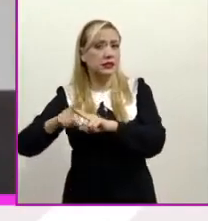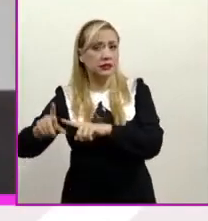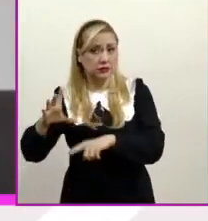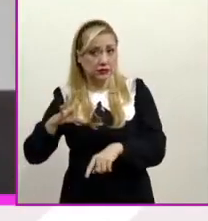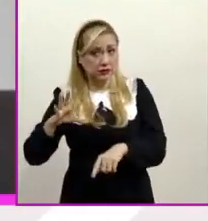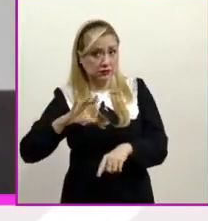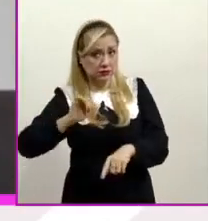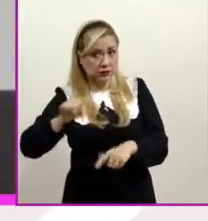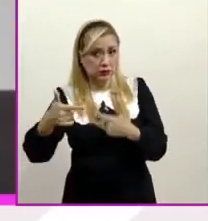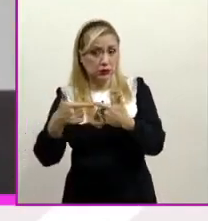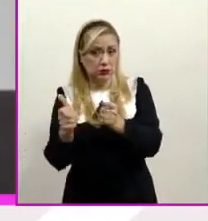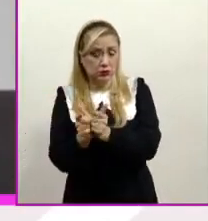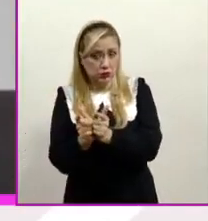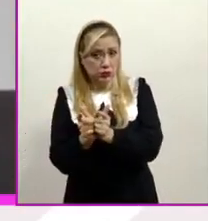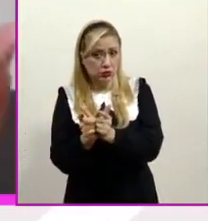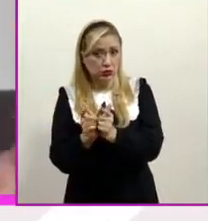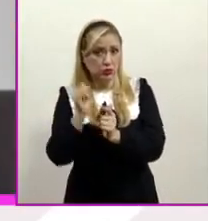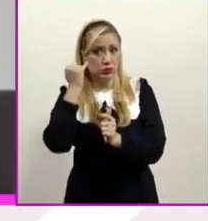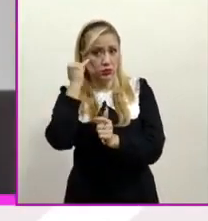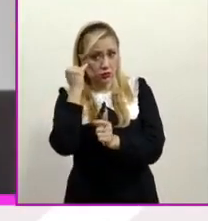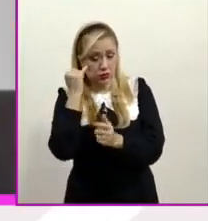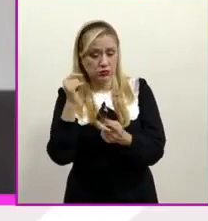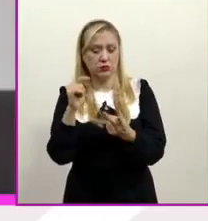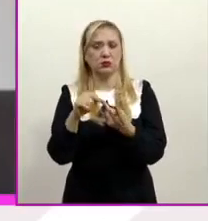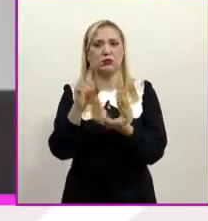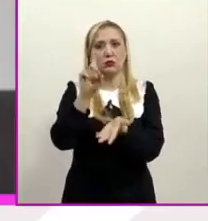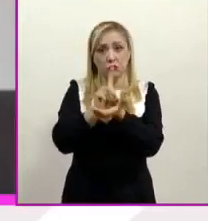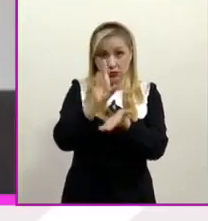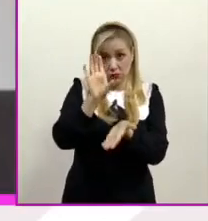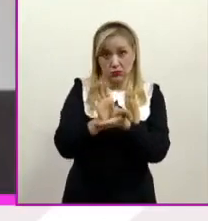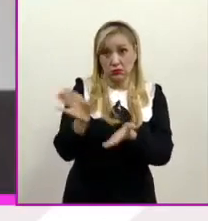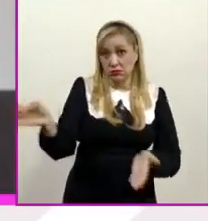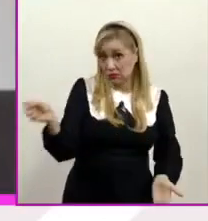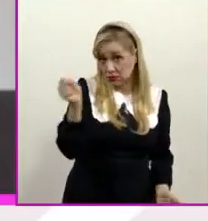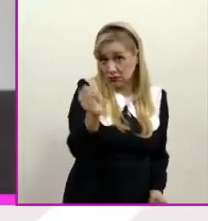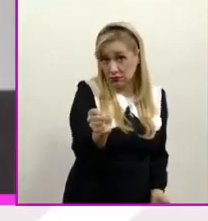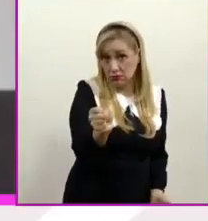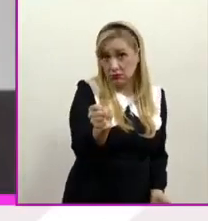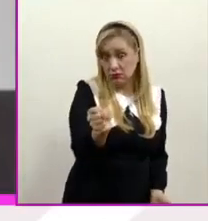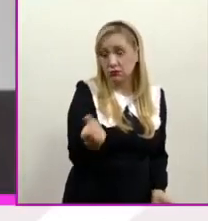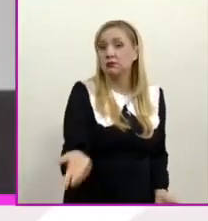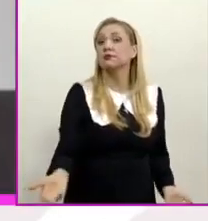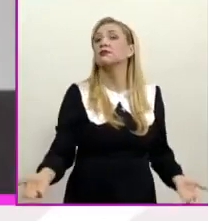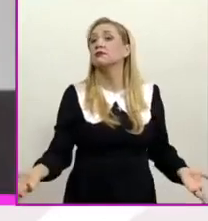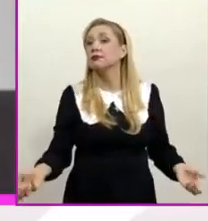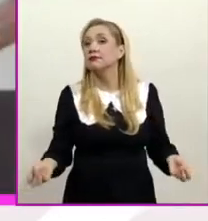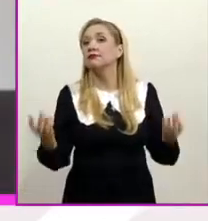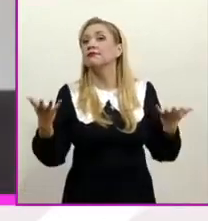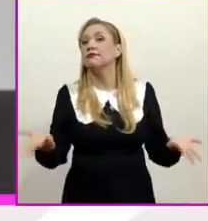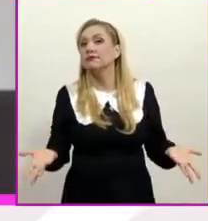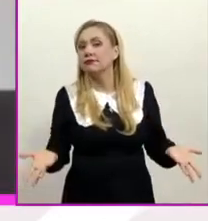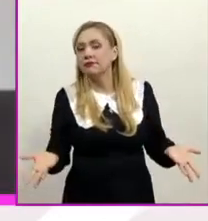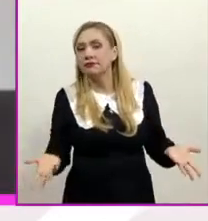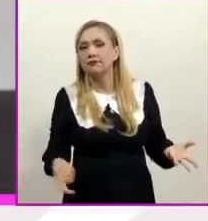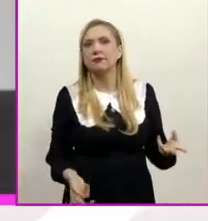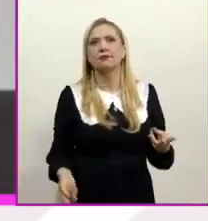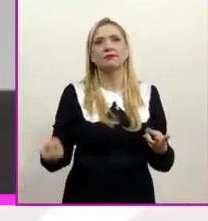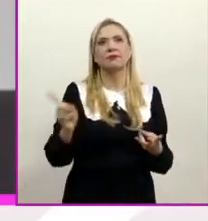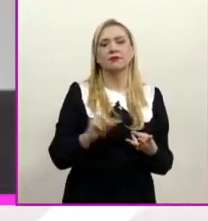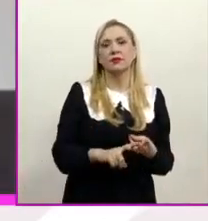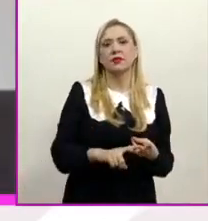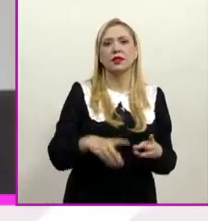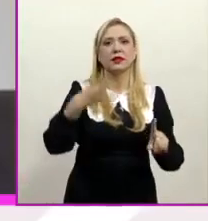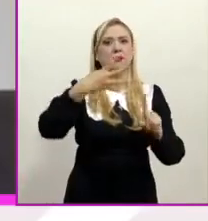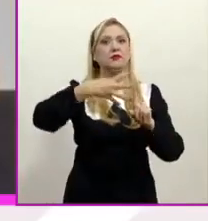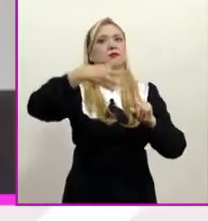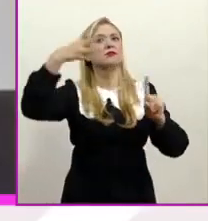allí? ¿Cuántas personas con discapacidad están presentes ahí? ¿Cuántas personas con disidencia